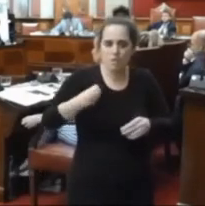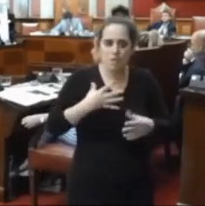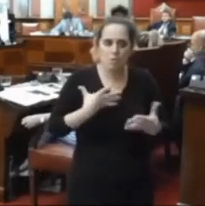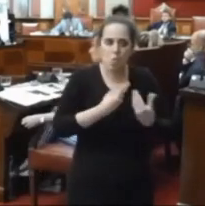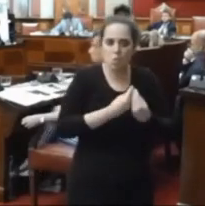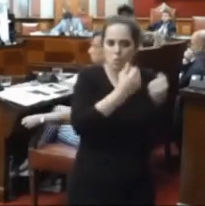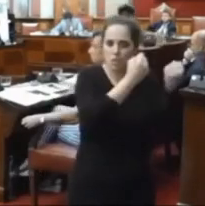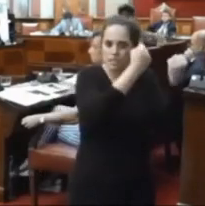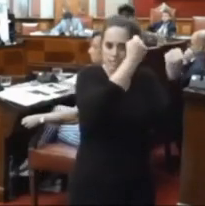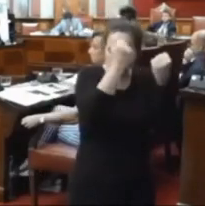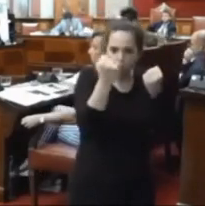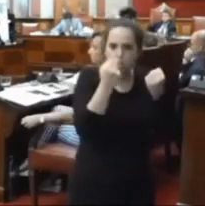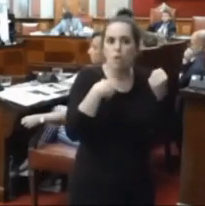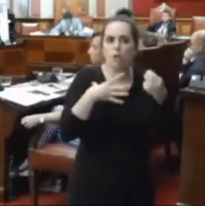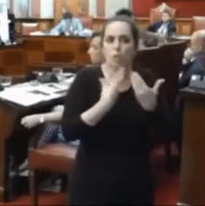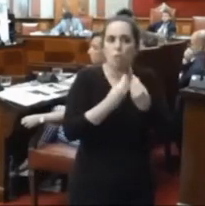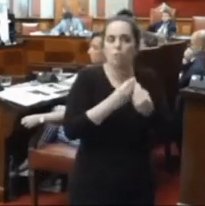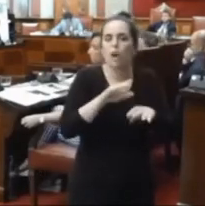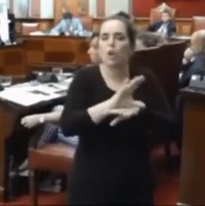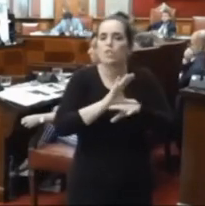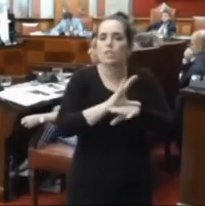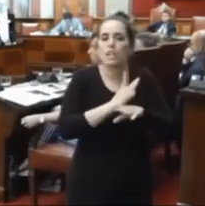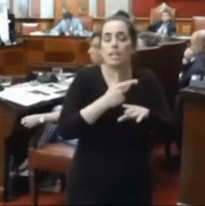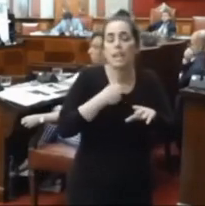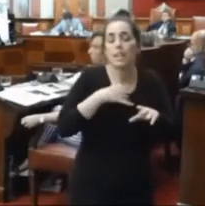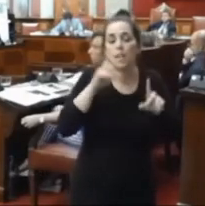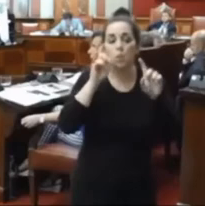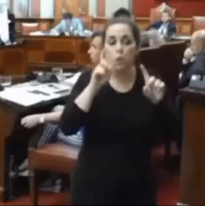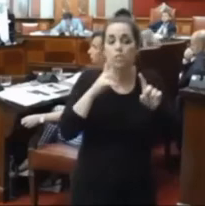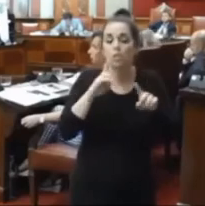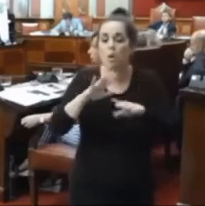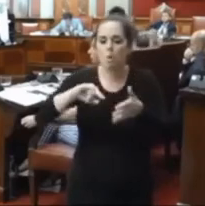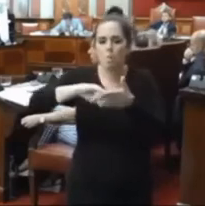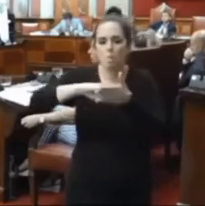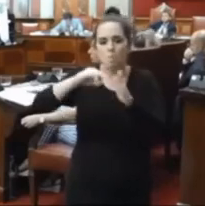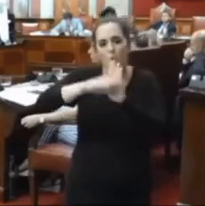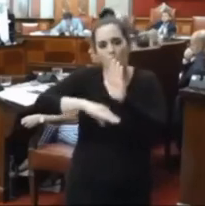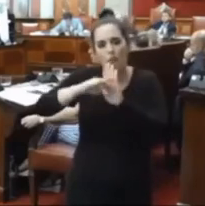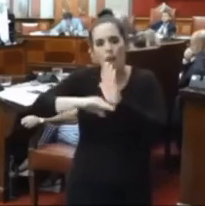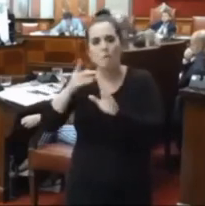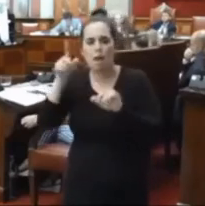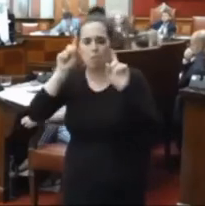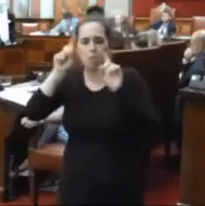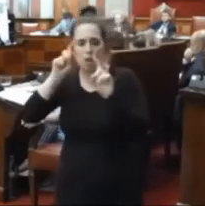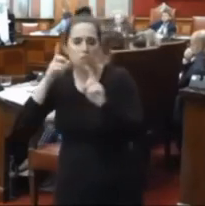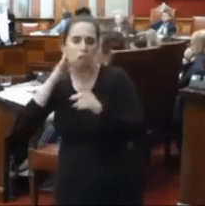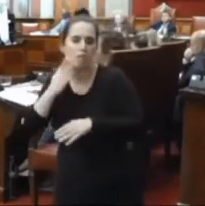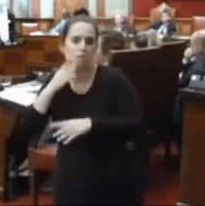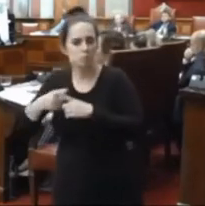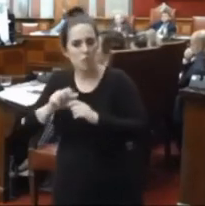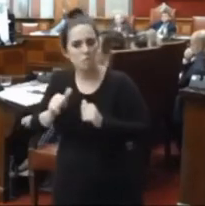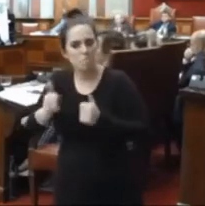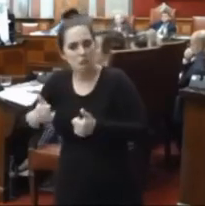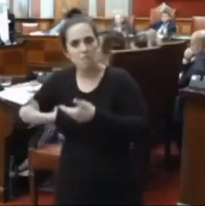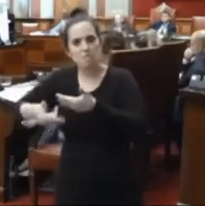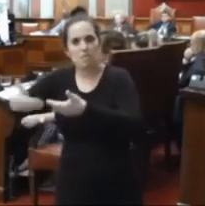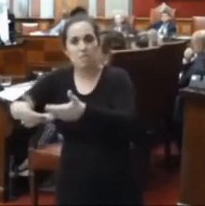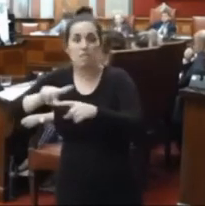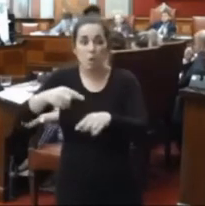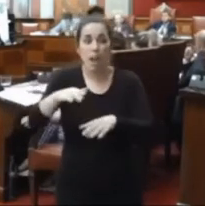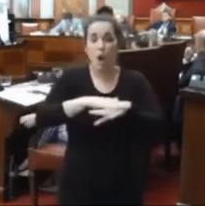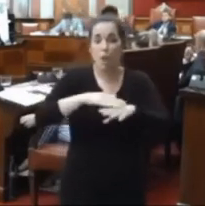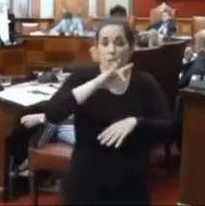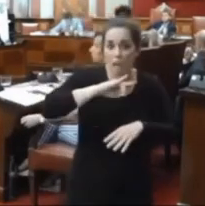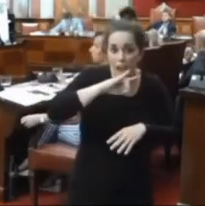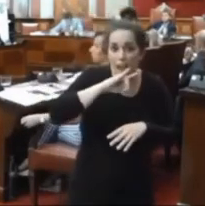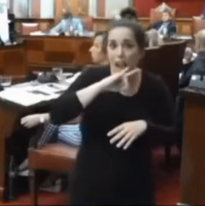Consejería de Educación con su programa de educación afectivo-sexual, que luego lo fue el Gobierno de Canarias, que puso fue capaz de